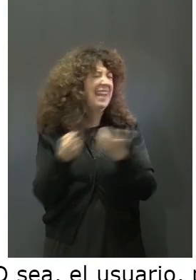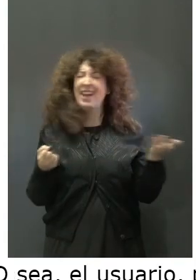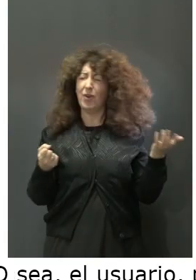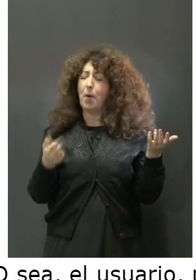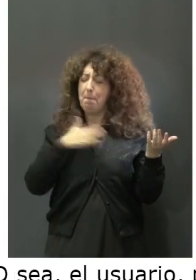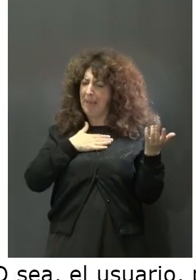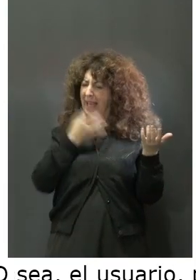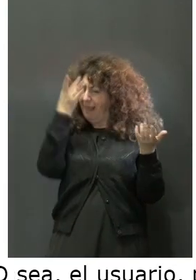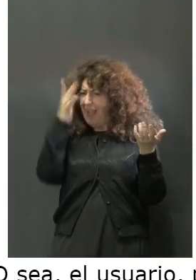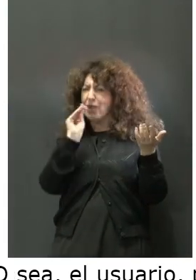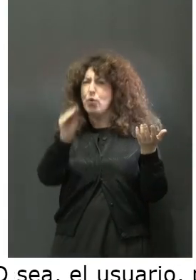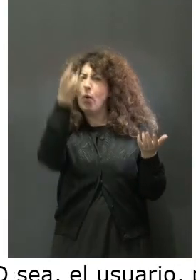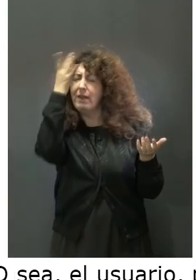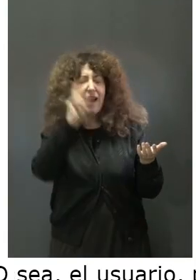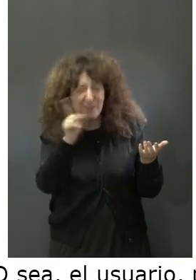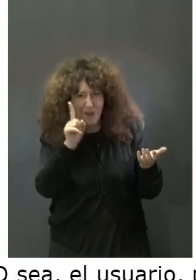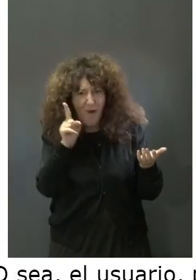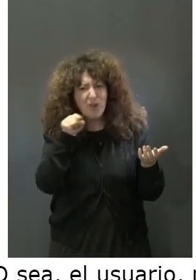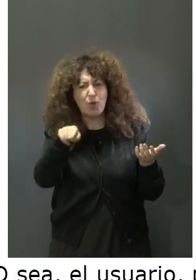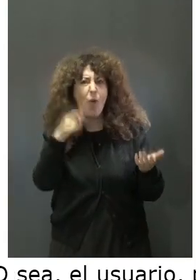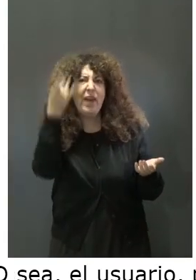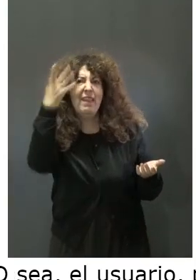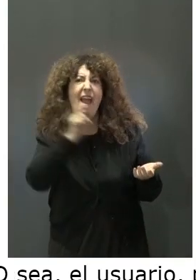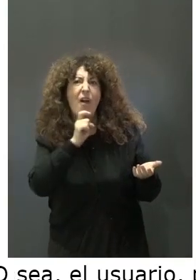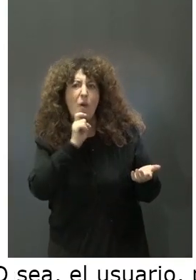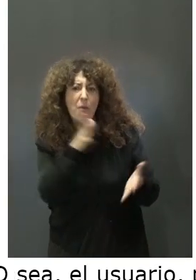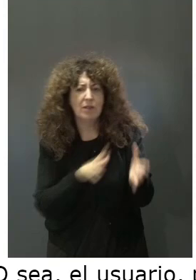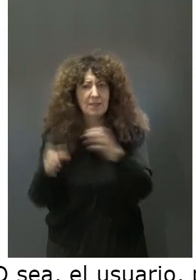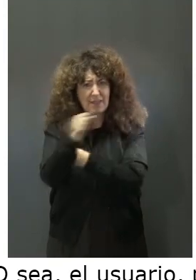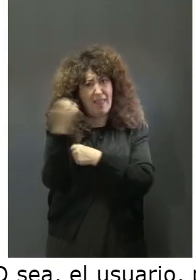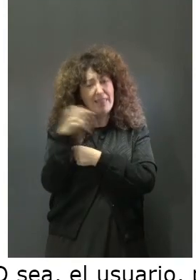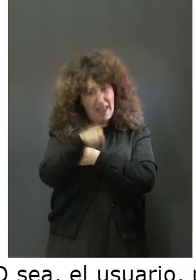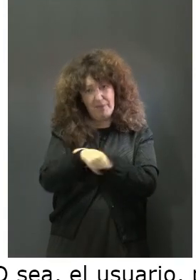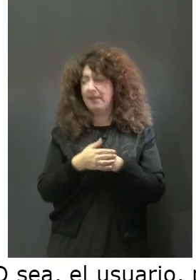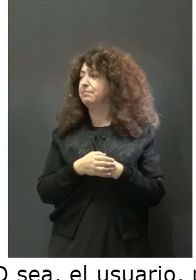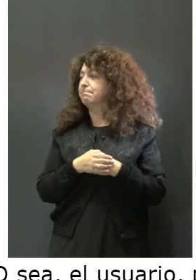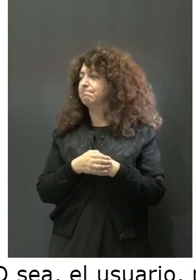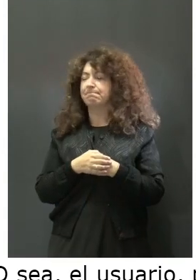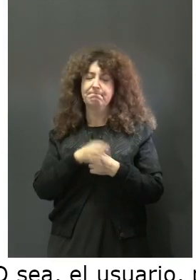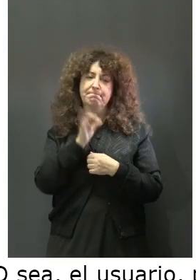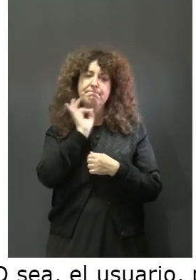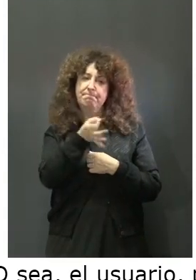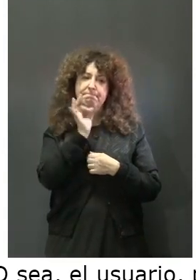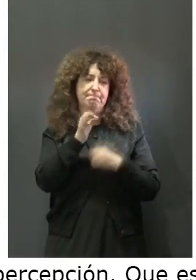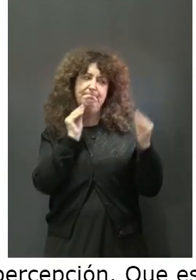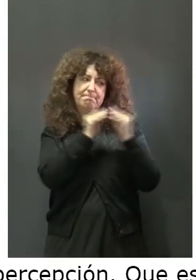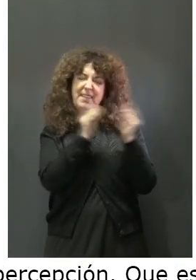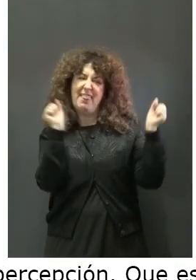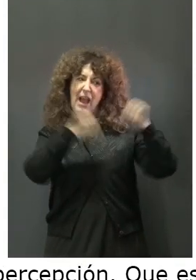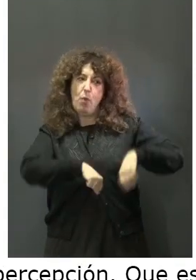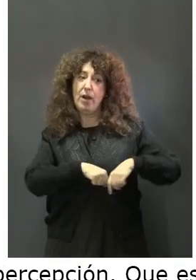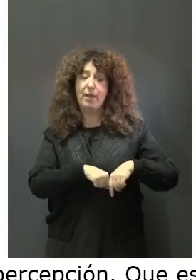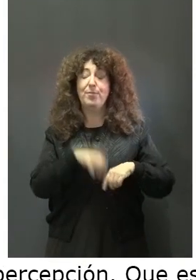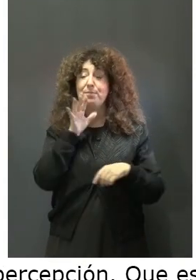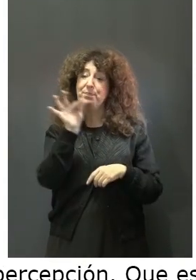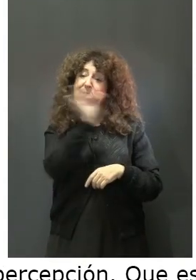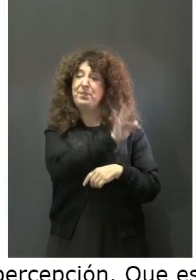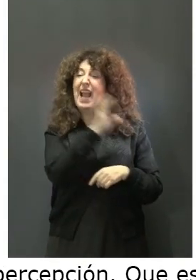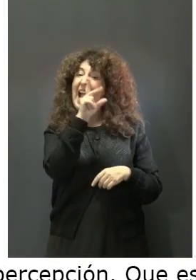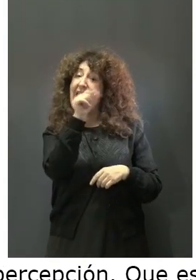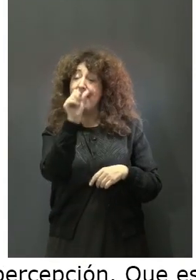pero faltaba la otra parte, ¿no? Entonces, bueno. Totalmente de acuerdo. Pues nada, Carlos. Bueno, me